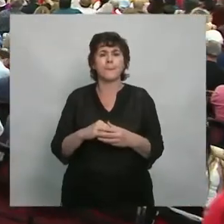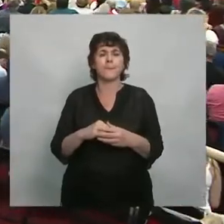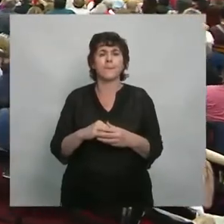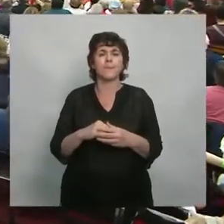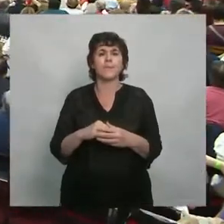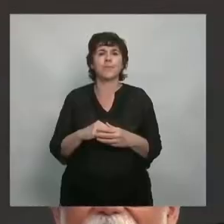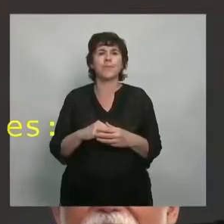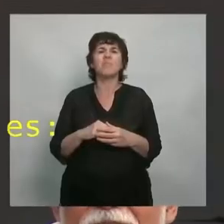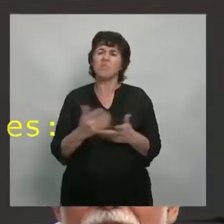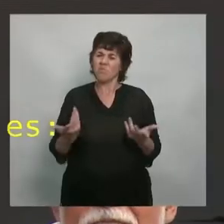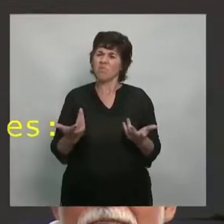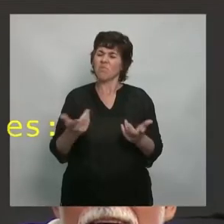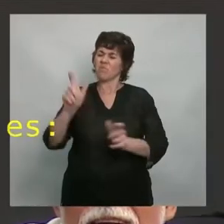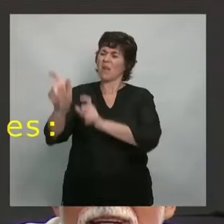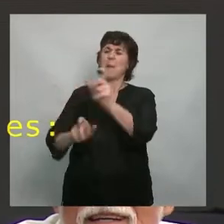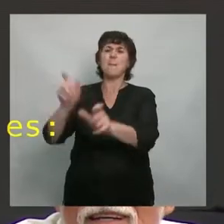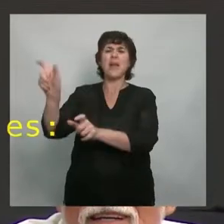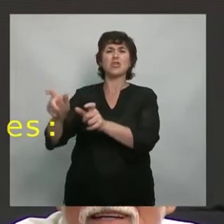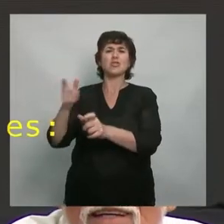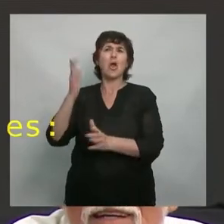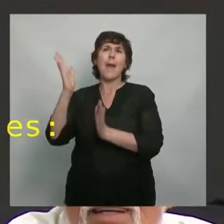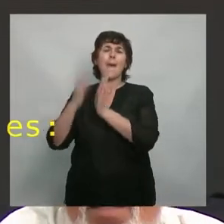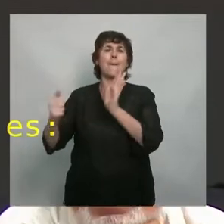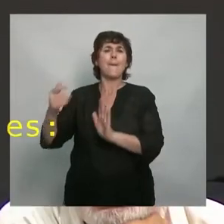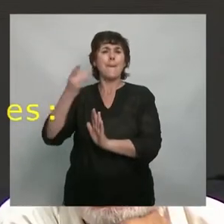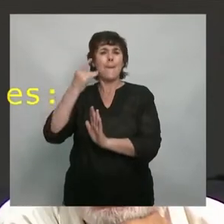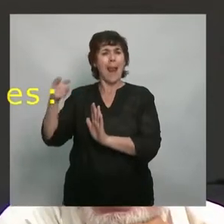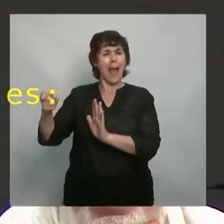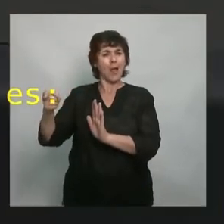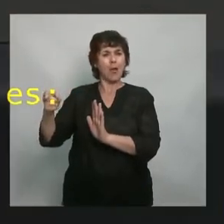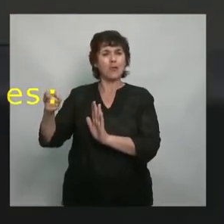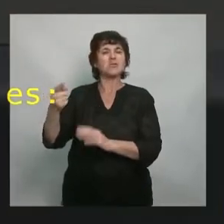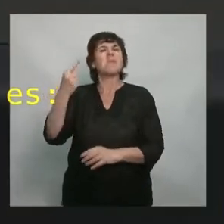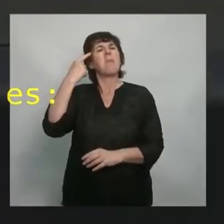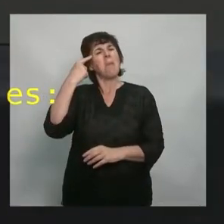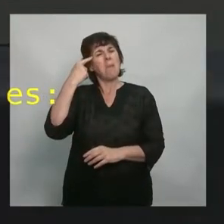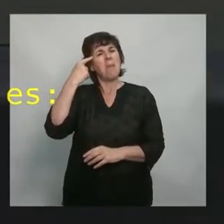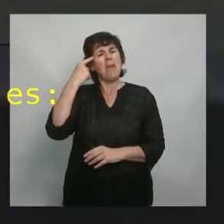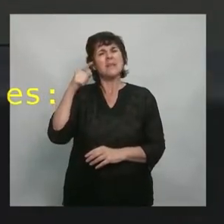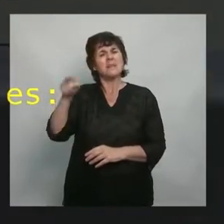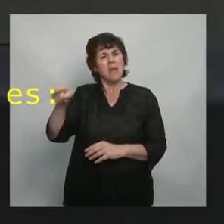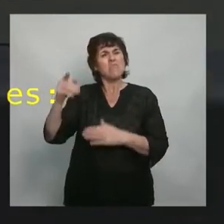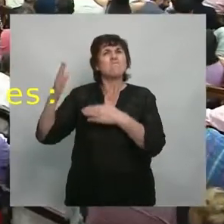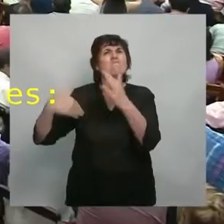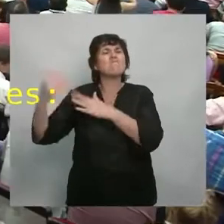pessoas brancas pensam que também constroem uma identidade racial?